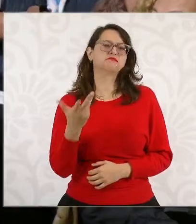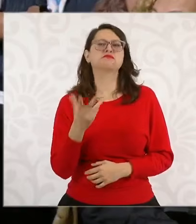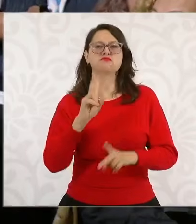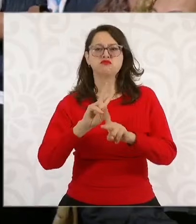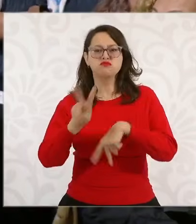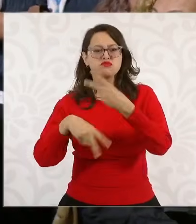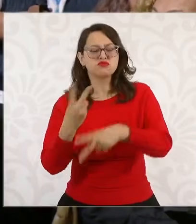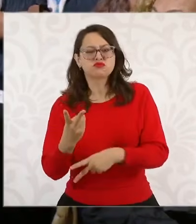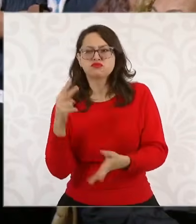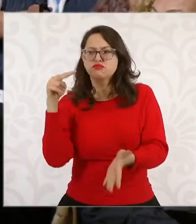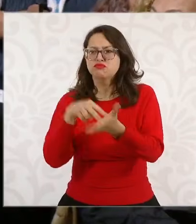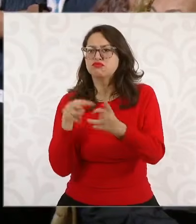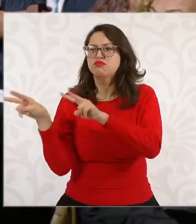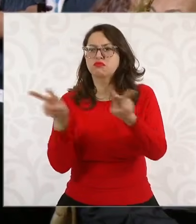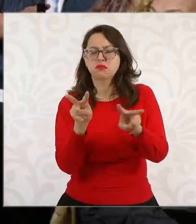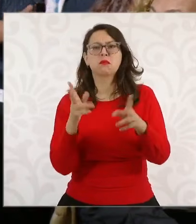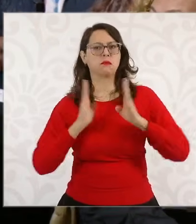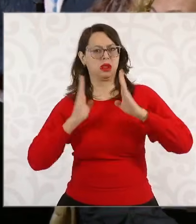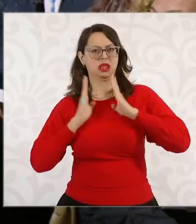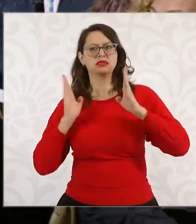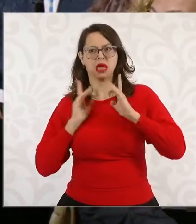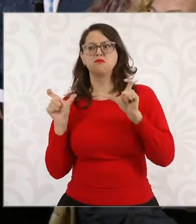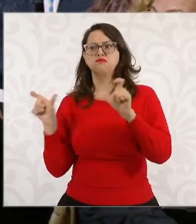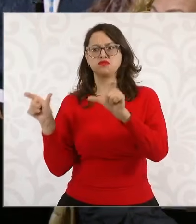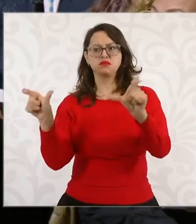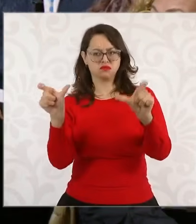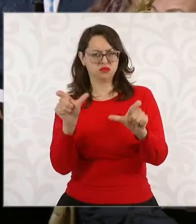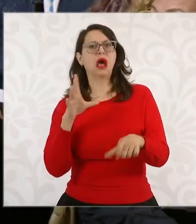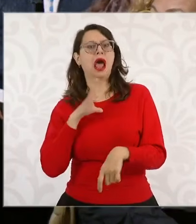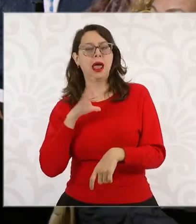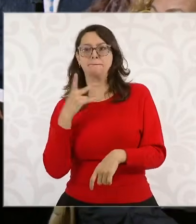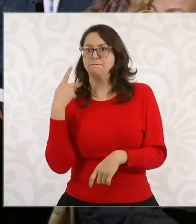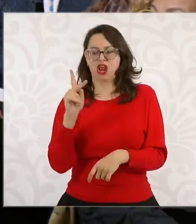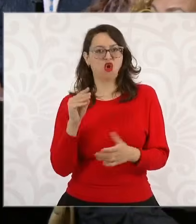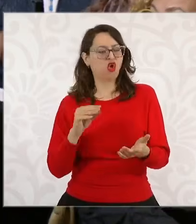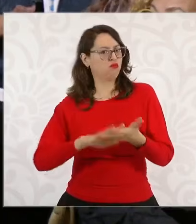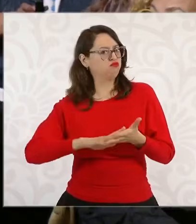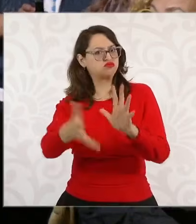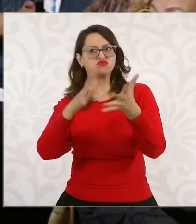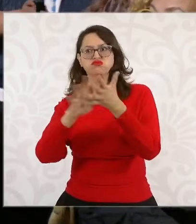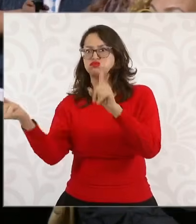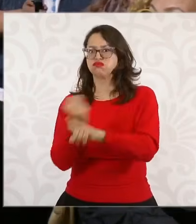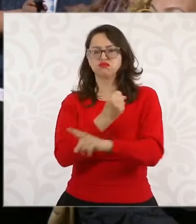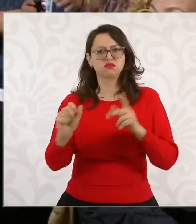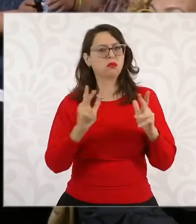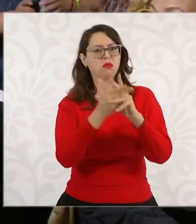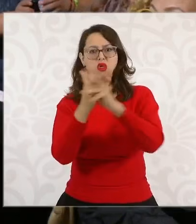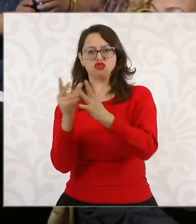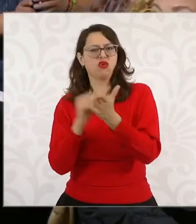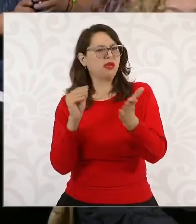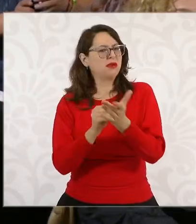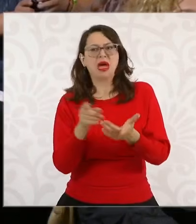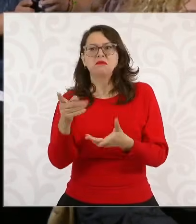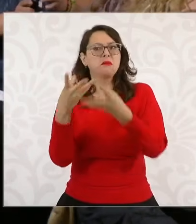habiendo violencia, asesinatos y ataques. ¿Por qué su gobierno no puede poner fin a la violencia en este lugar o qué es lo que podrían